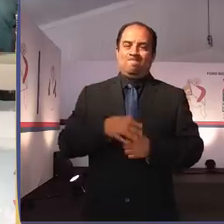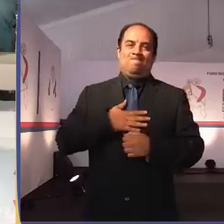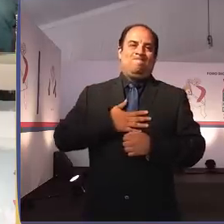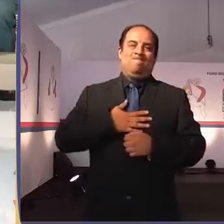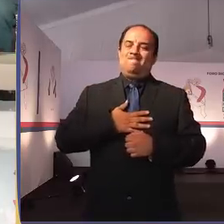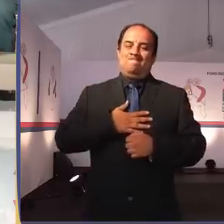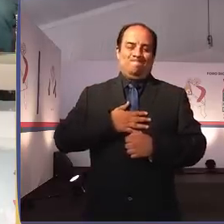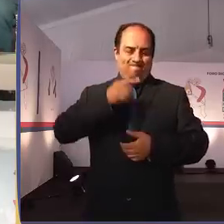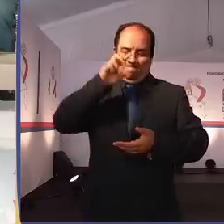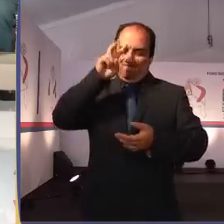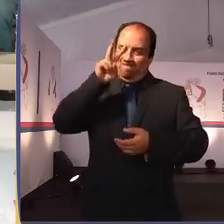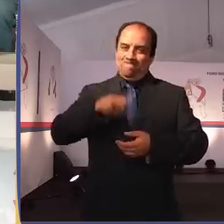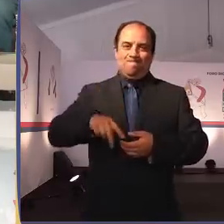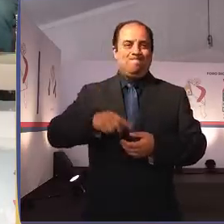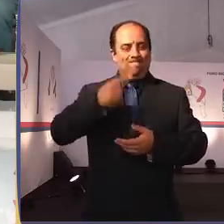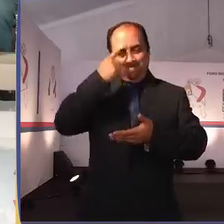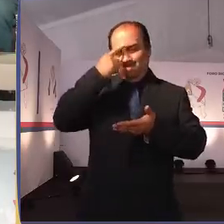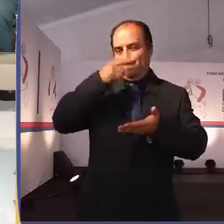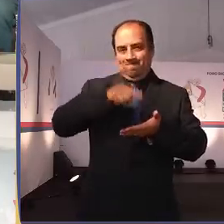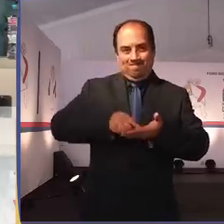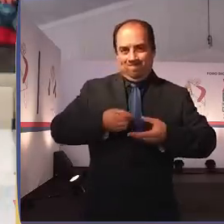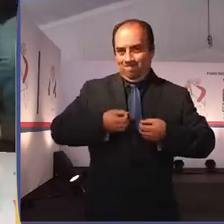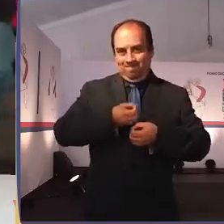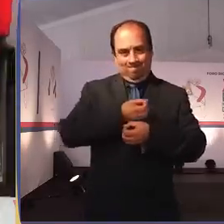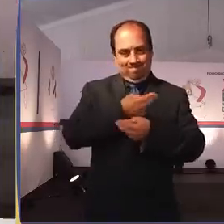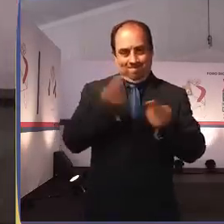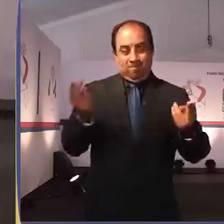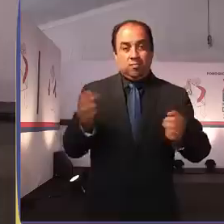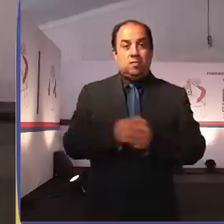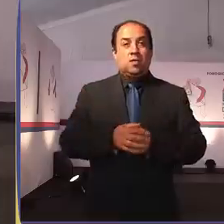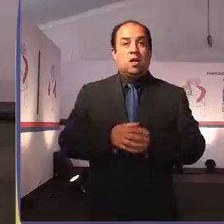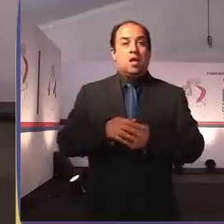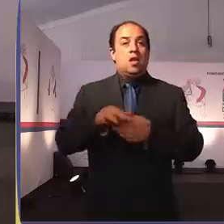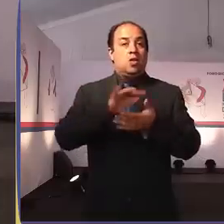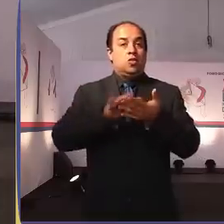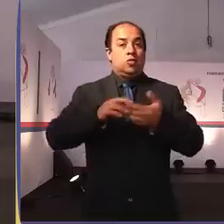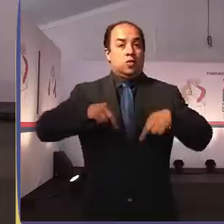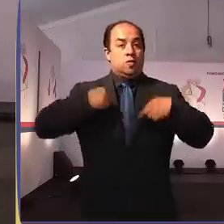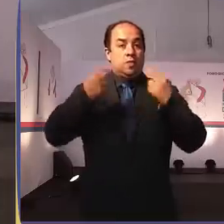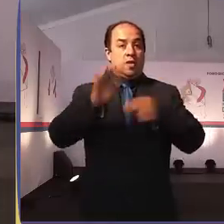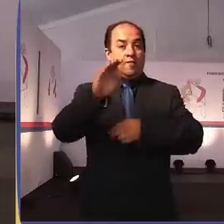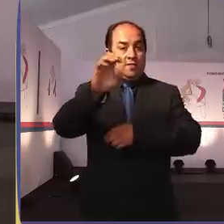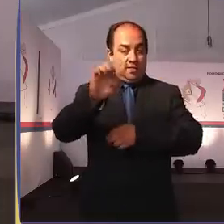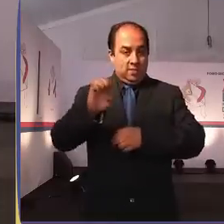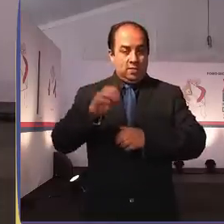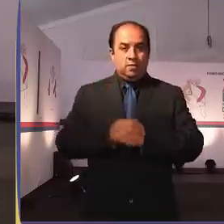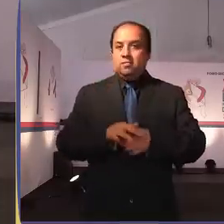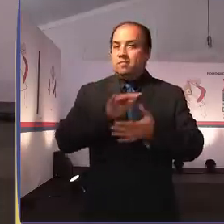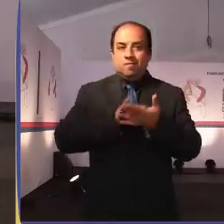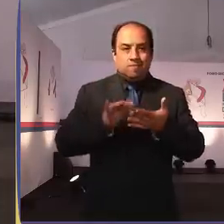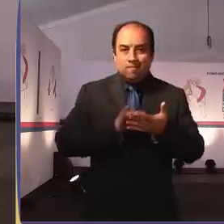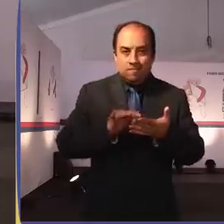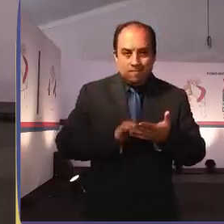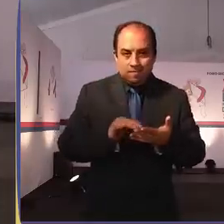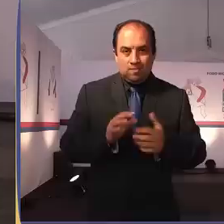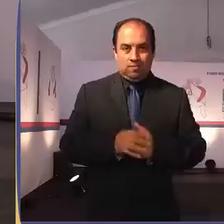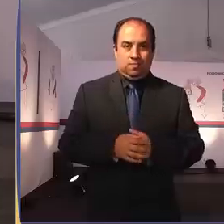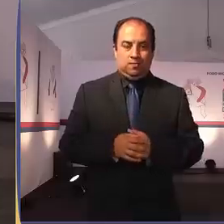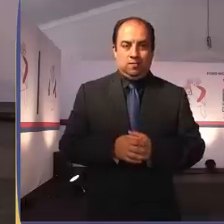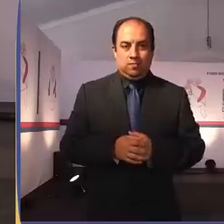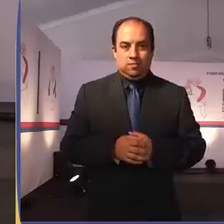verdad. No, esos libros que anda regalando el Fondo de Cultura Económica, no los lean. Porque mira.